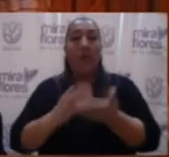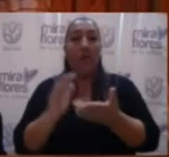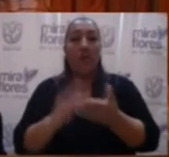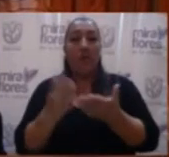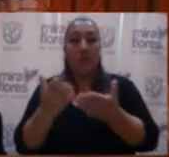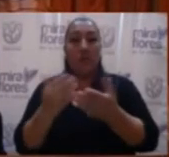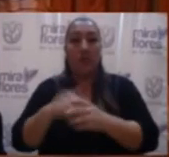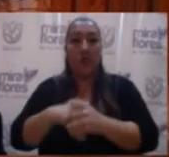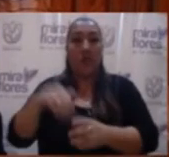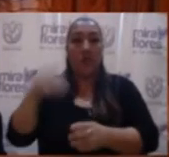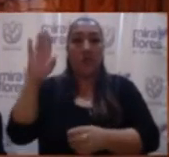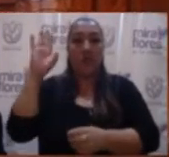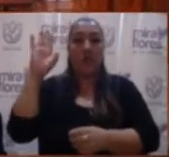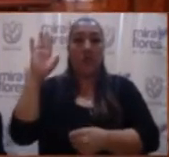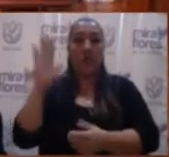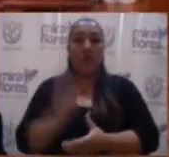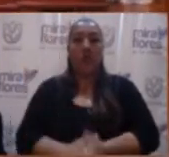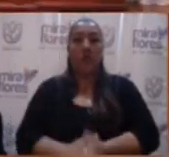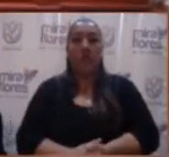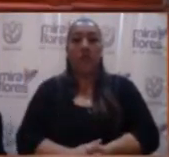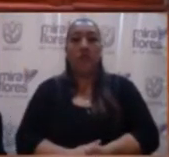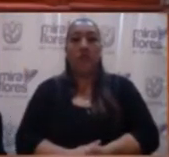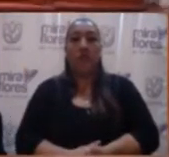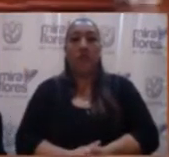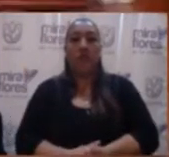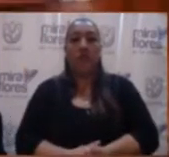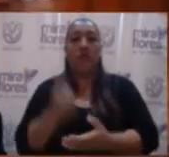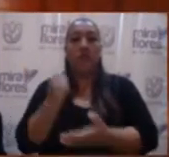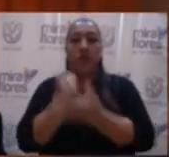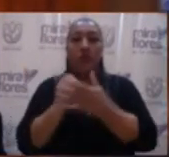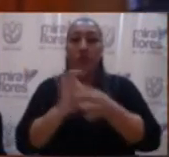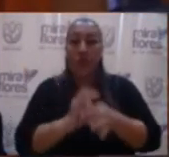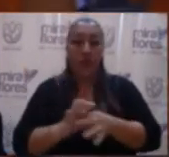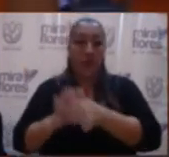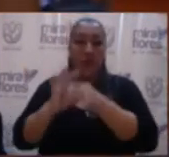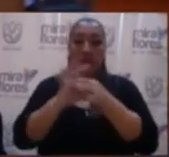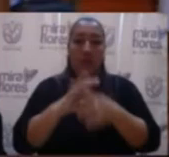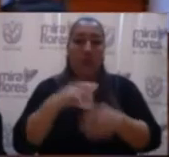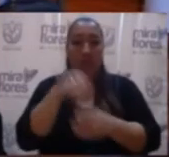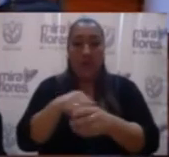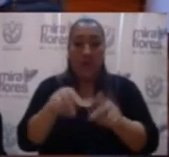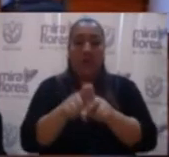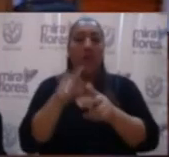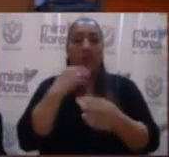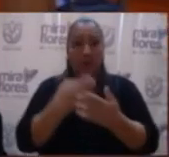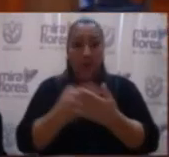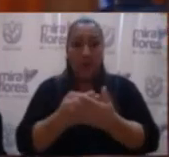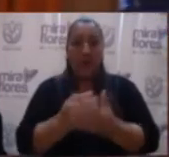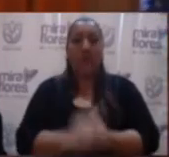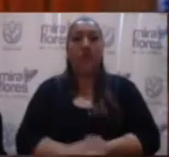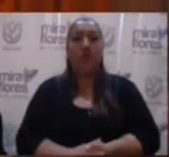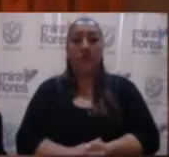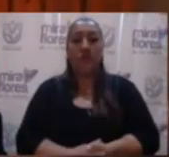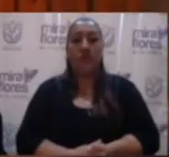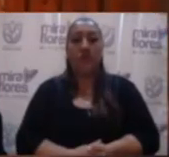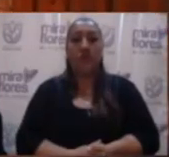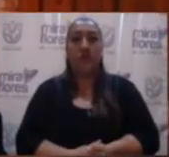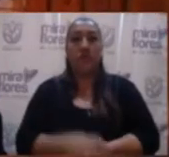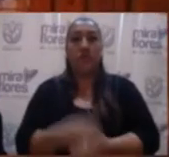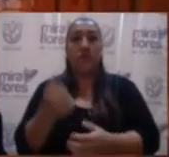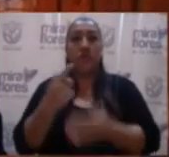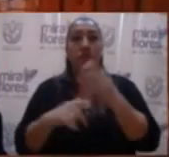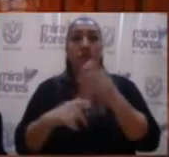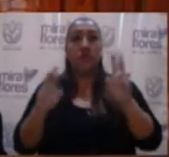solicitada, si no se expresaron, señal de conformidad. Se aprueba por unanimidad de votos también. Muchas gracias. ¿Tenemos algún otro